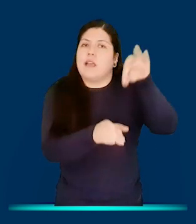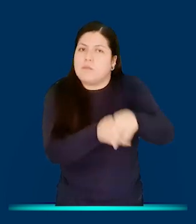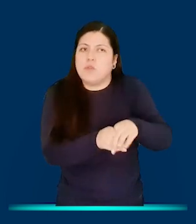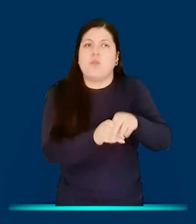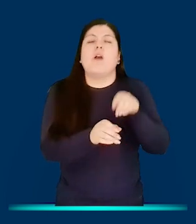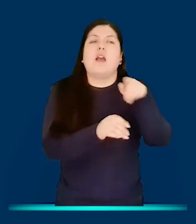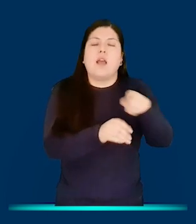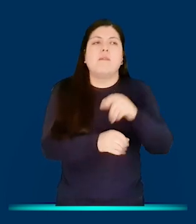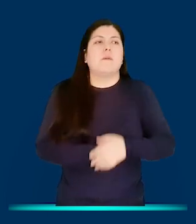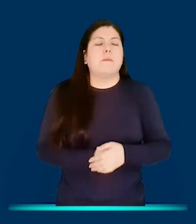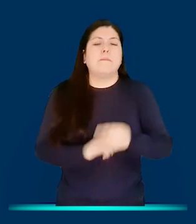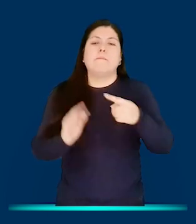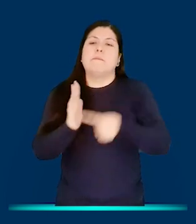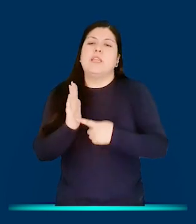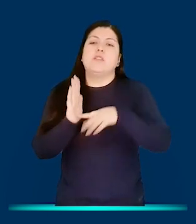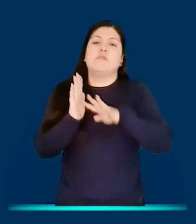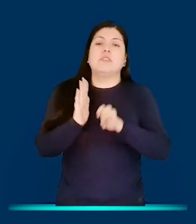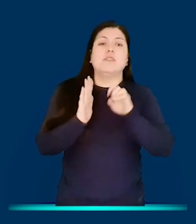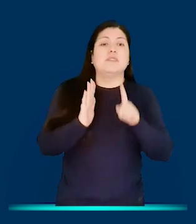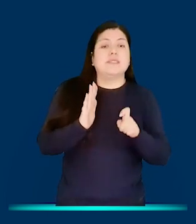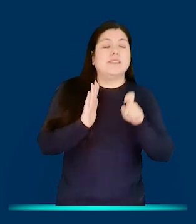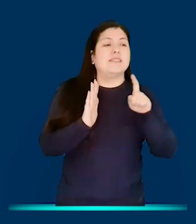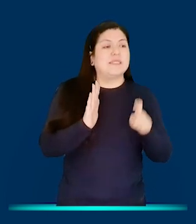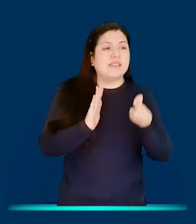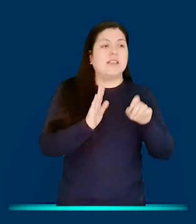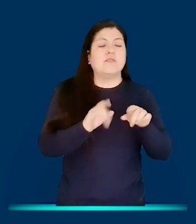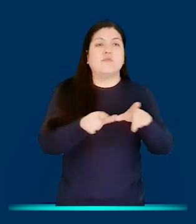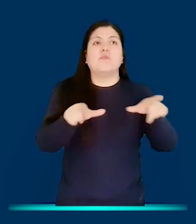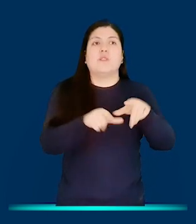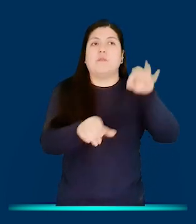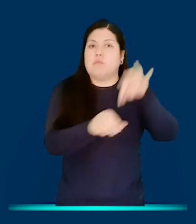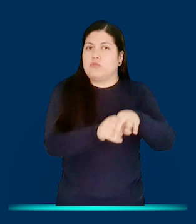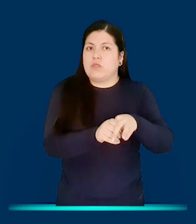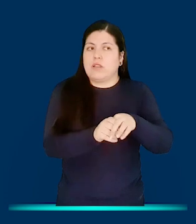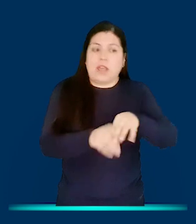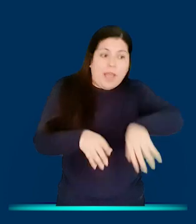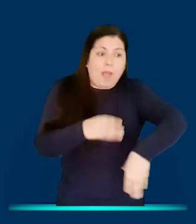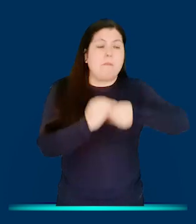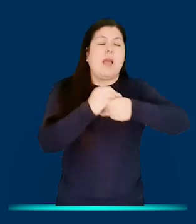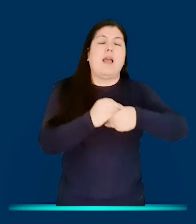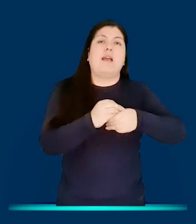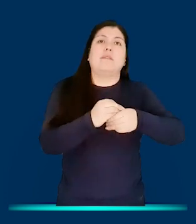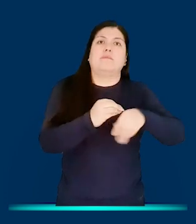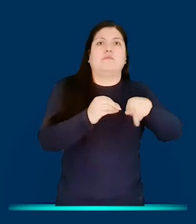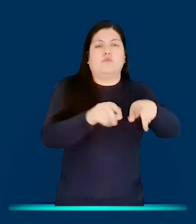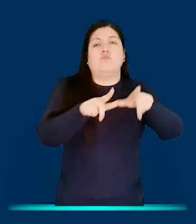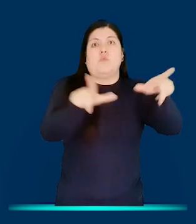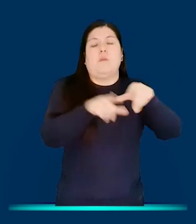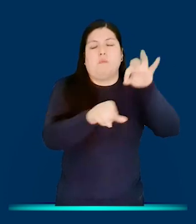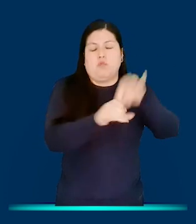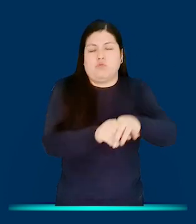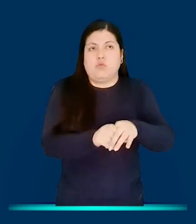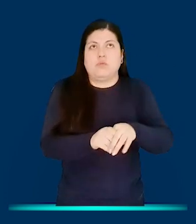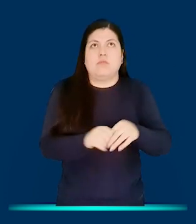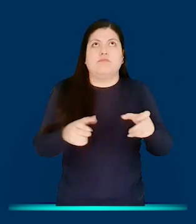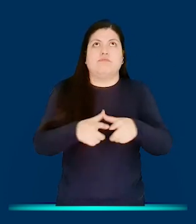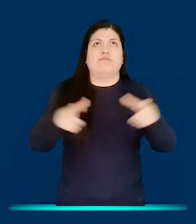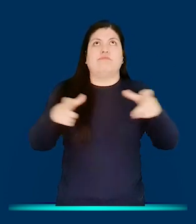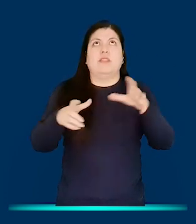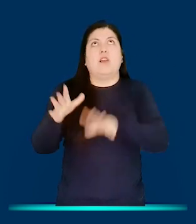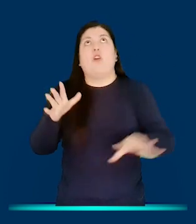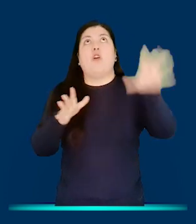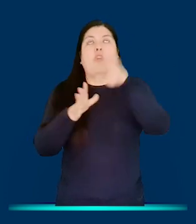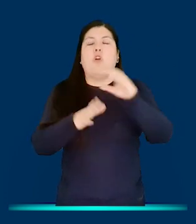total de puestos de votación en las circunscripciones transitorias especiales de paz de 1.966 puestos de votación. Eso, si